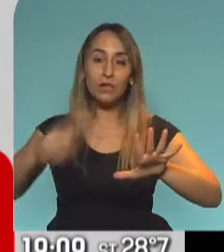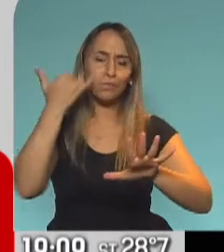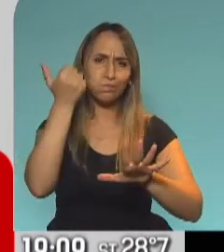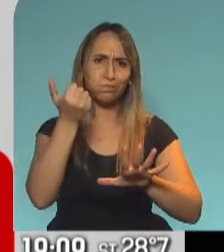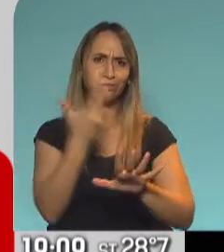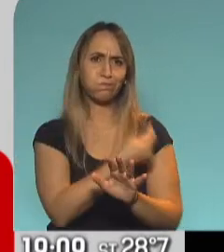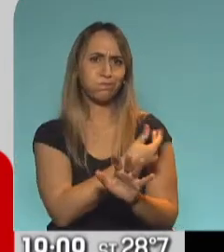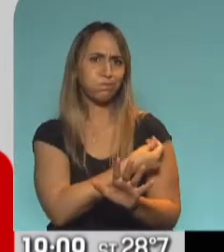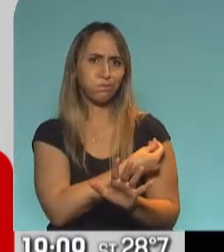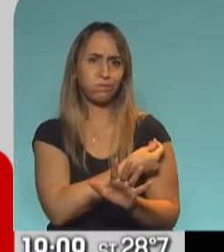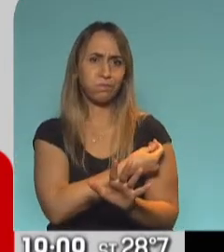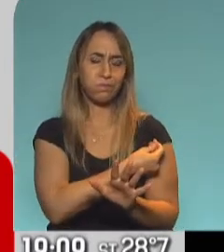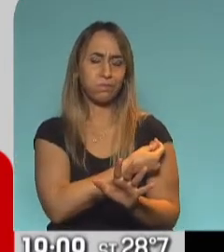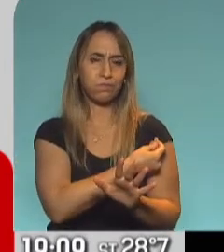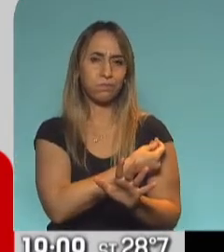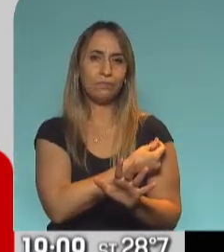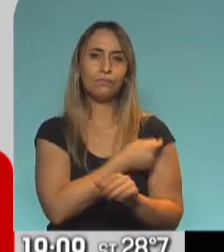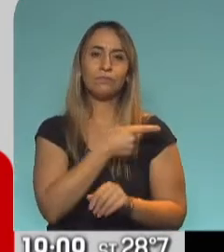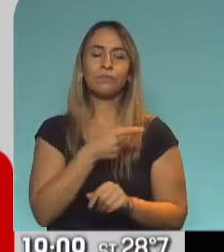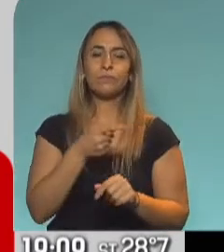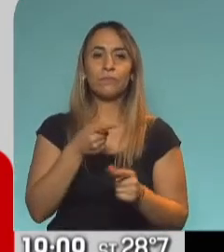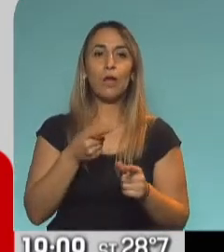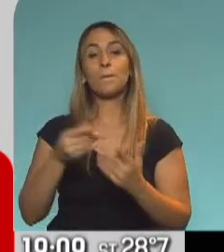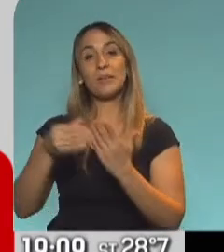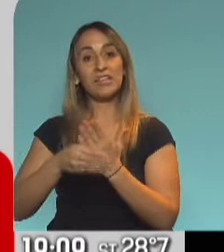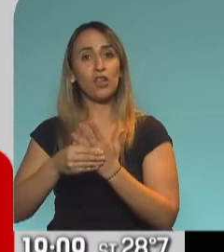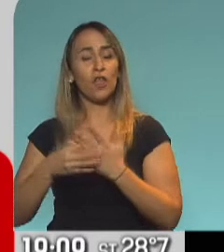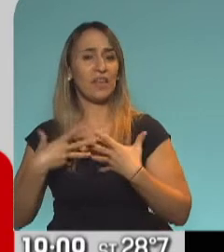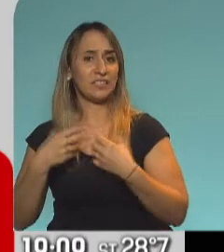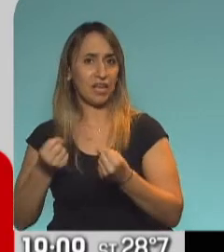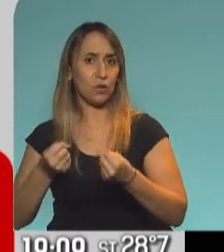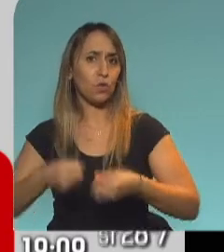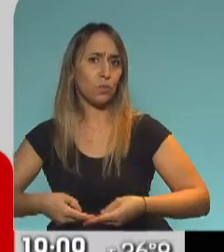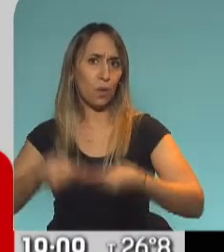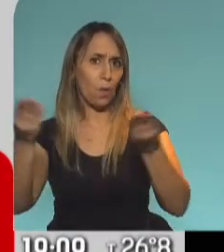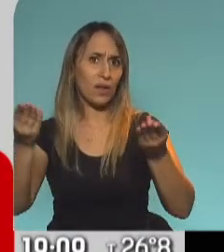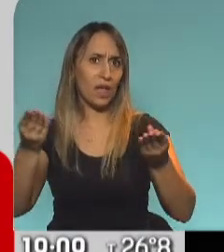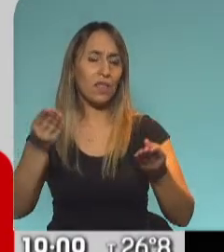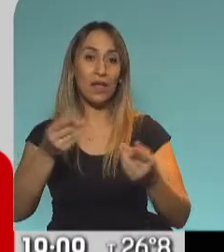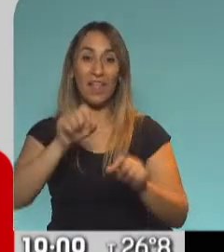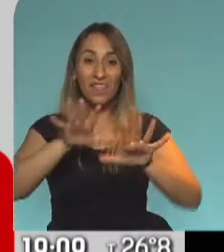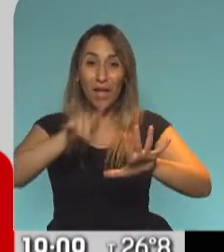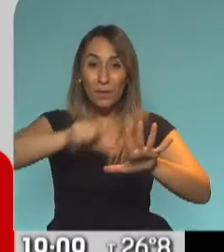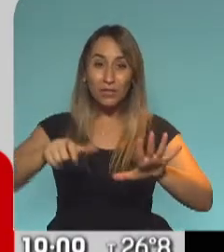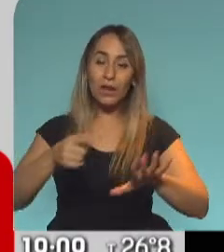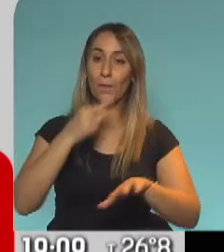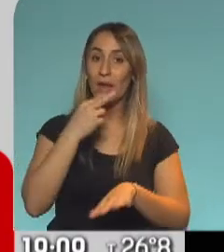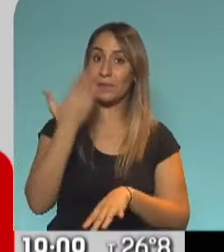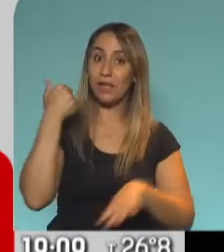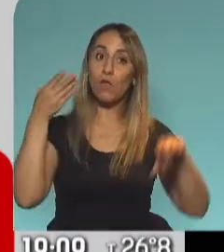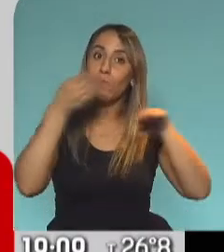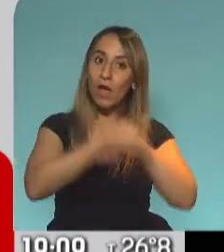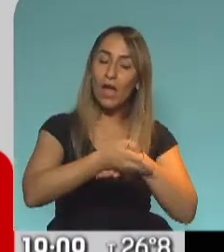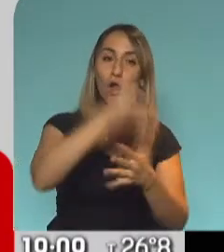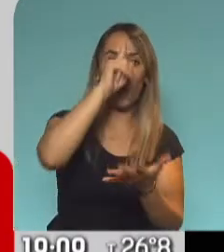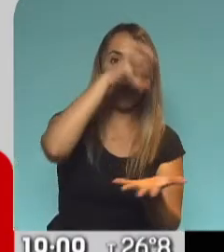reza la publicación del Ministerio de Salud en el Hospital Posadas el 18 de febrero, el viernes pasado, en el